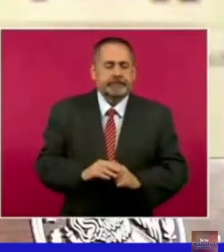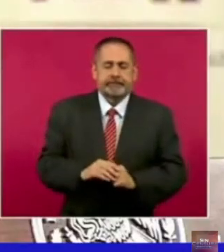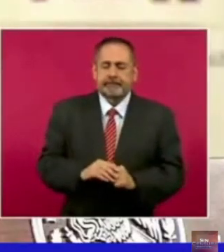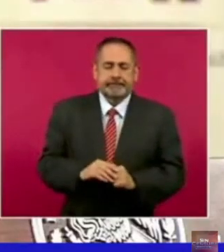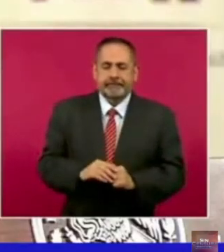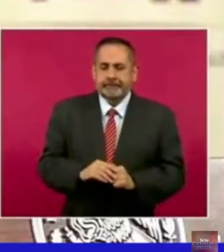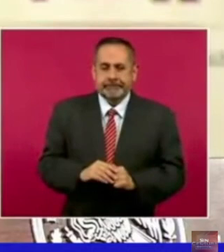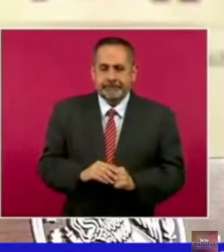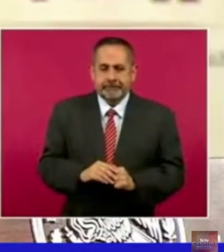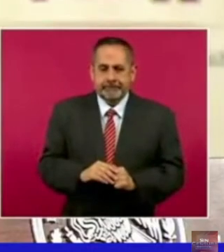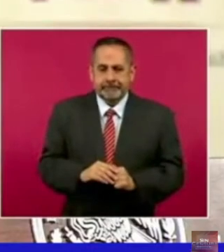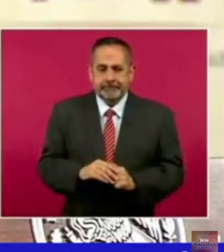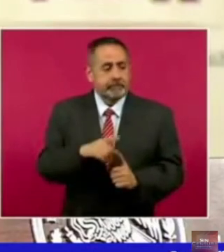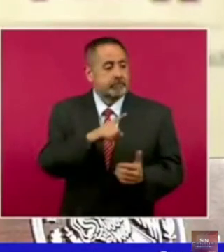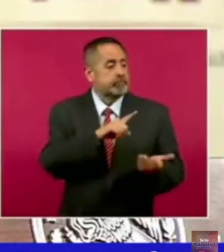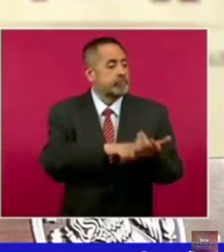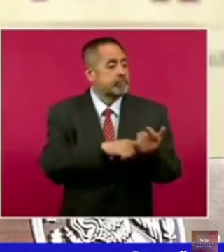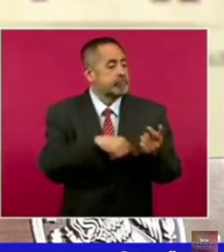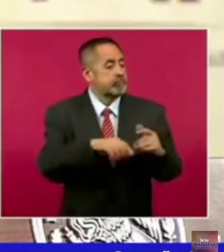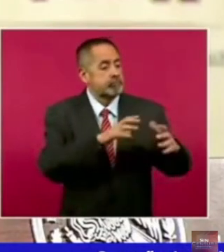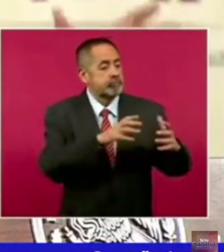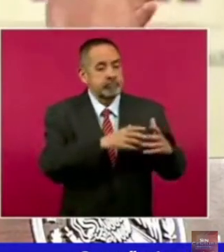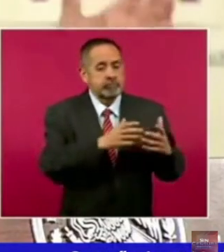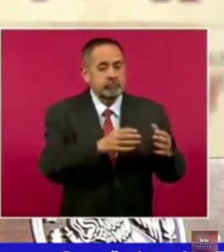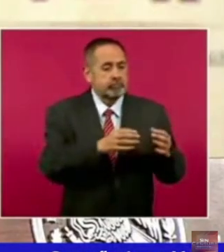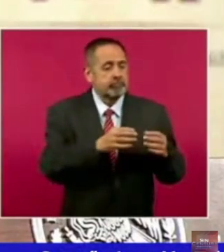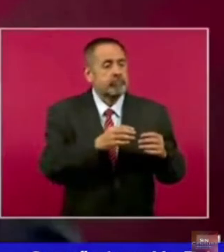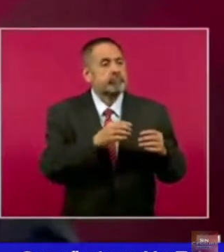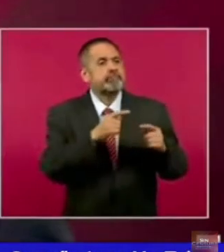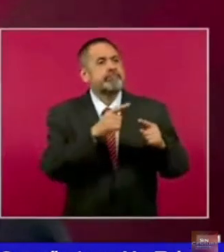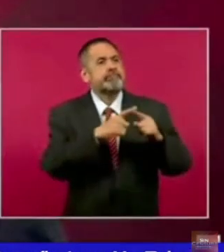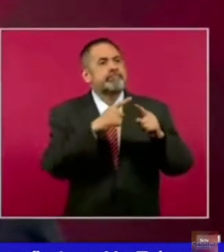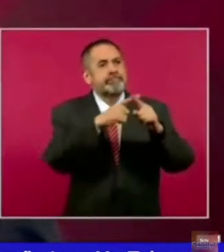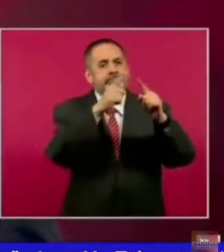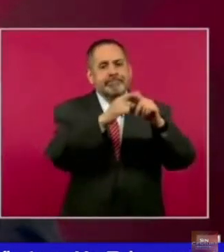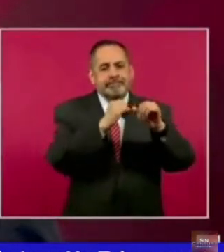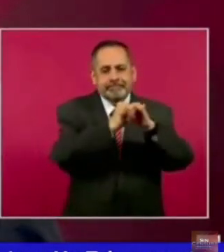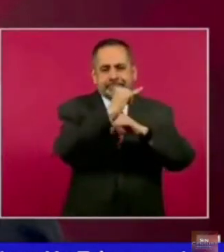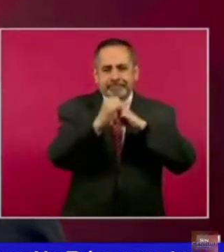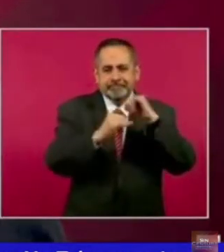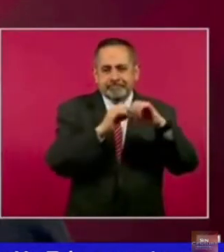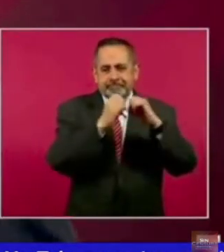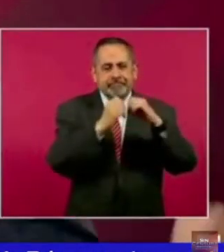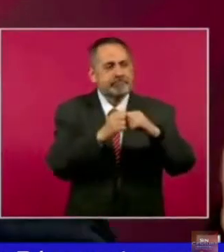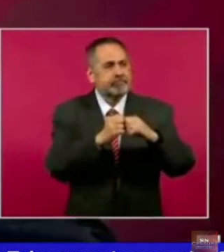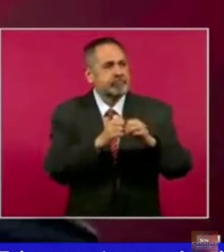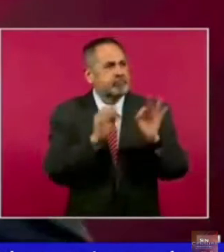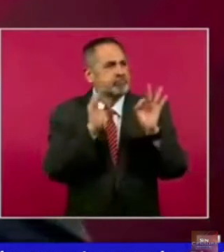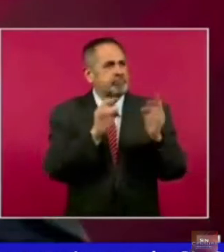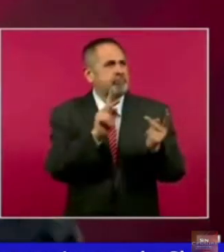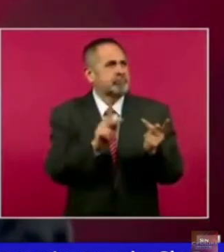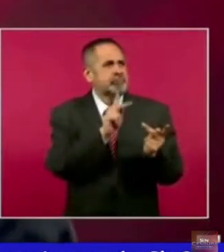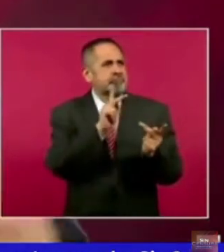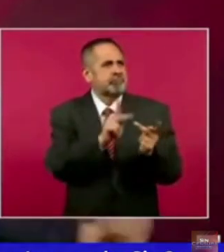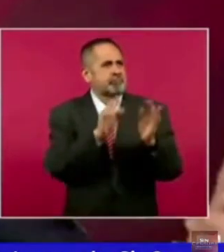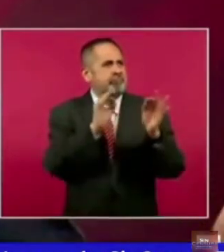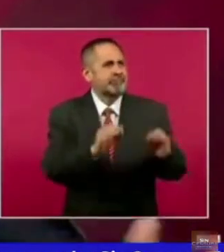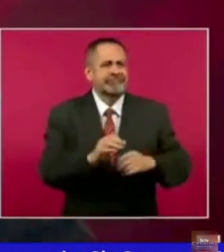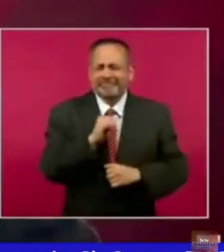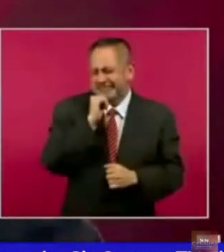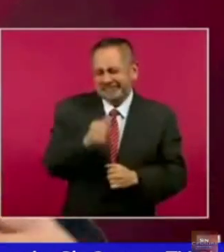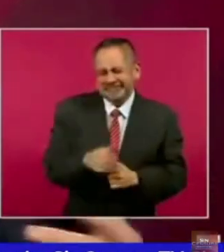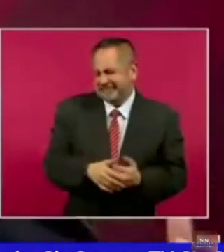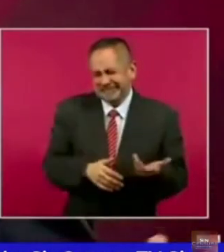que son infalibles, ¿no? Estas organizaciones. Me acuerdo que hay una